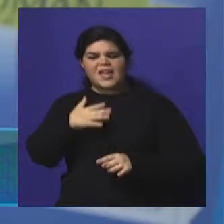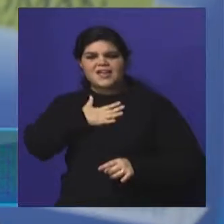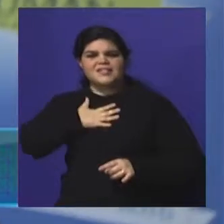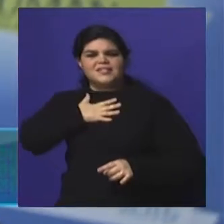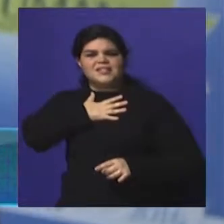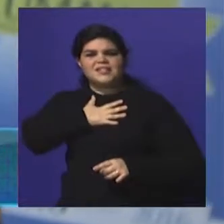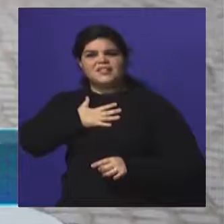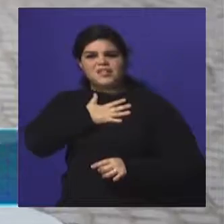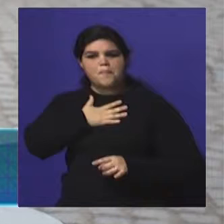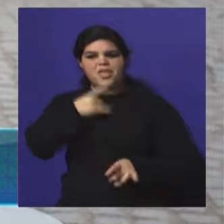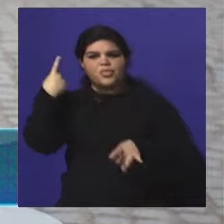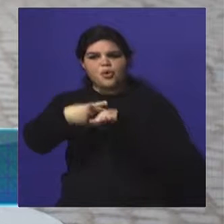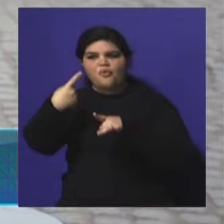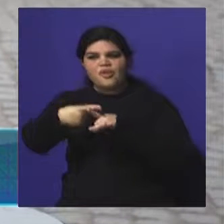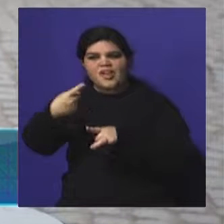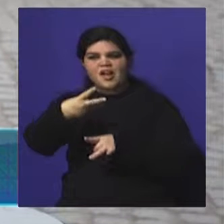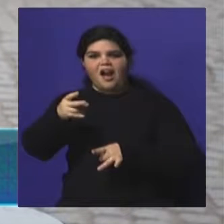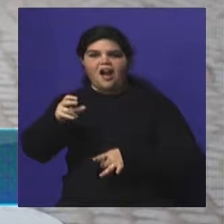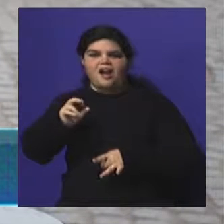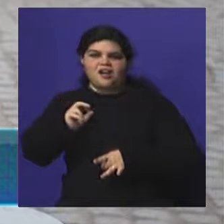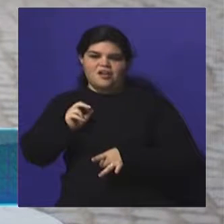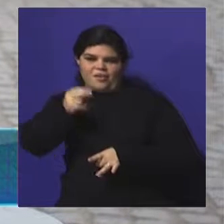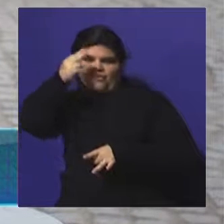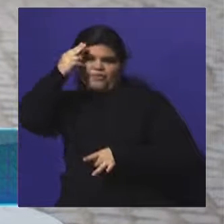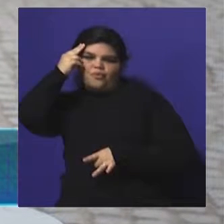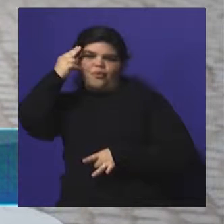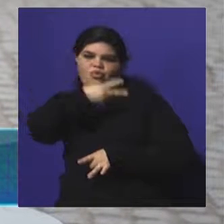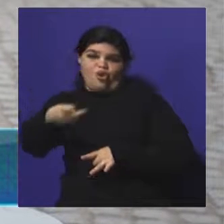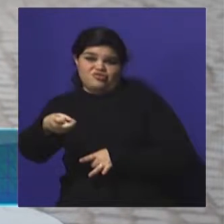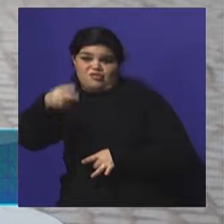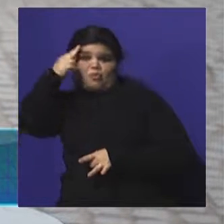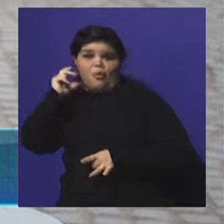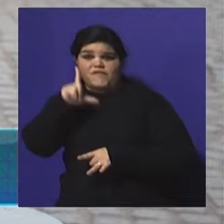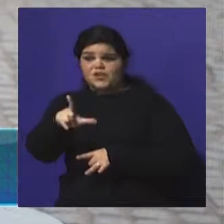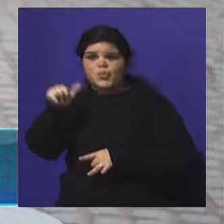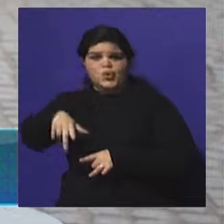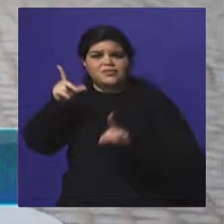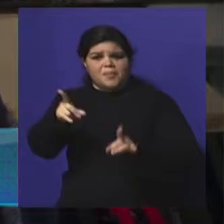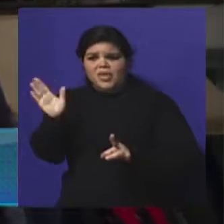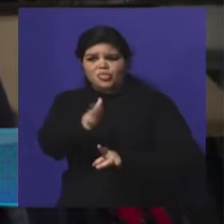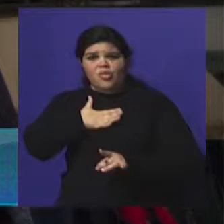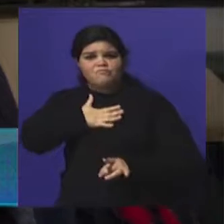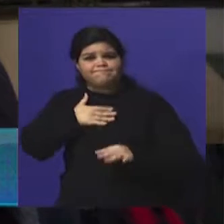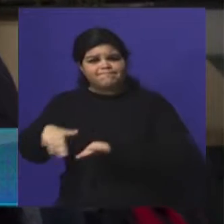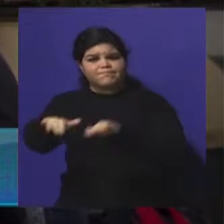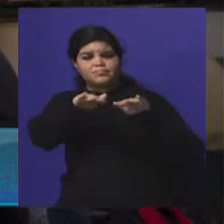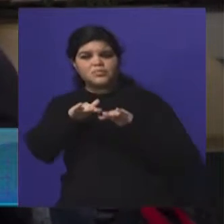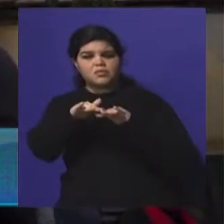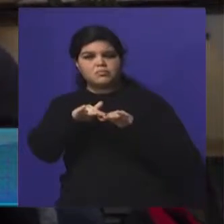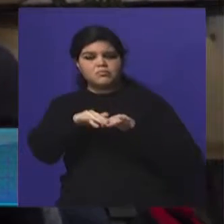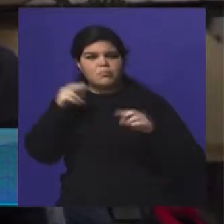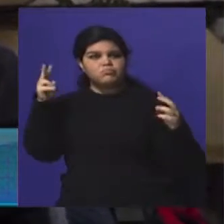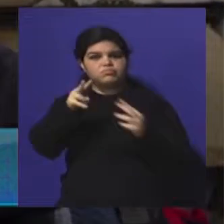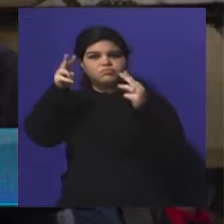de poder festejar el 9 de julio, el Bicentenario. Me encontré con mucha gente, y yo lo